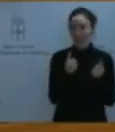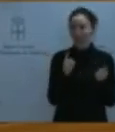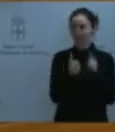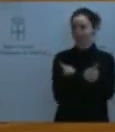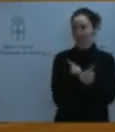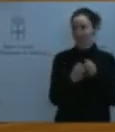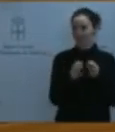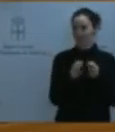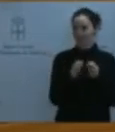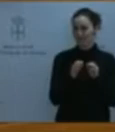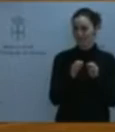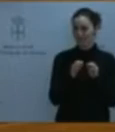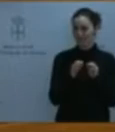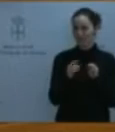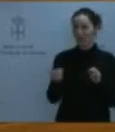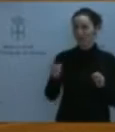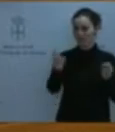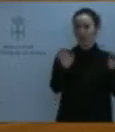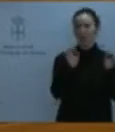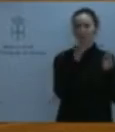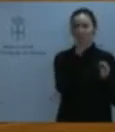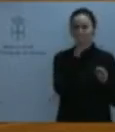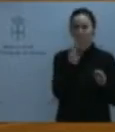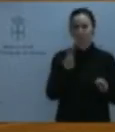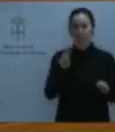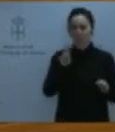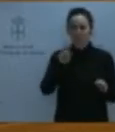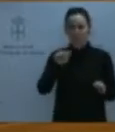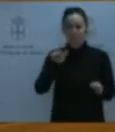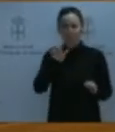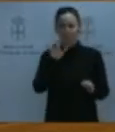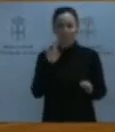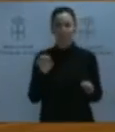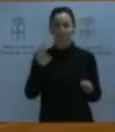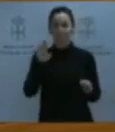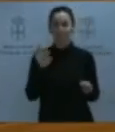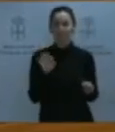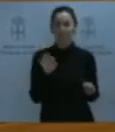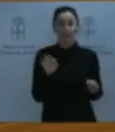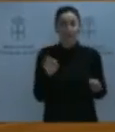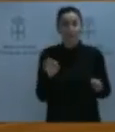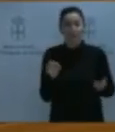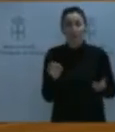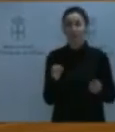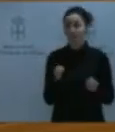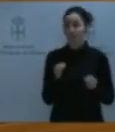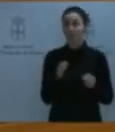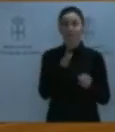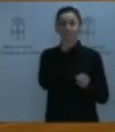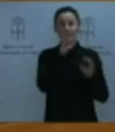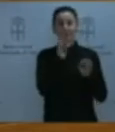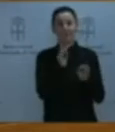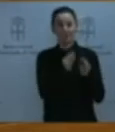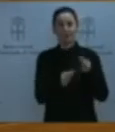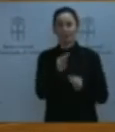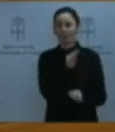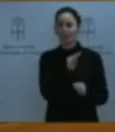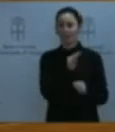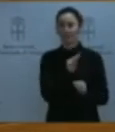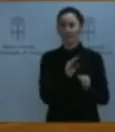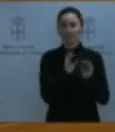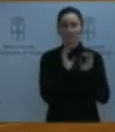puedan efectivamente cumplir o subsanar de la manera más rápida posible, y estamos